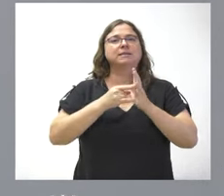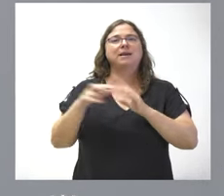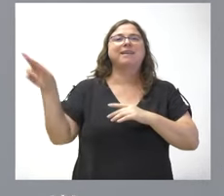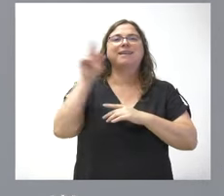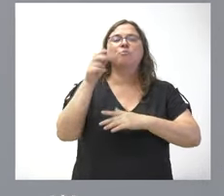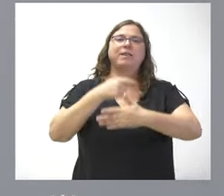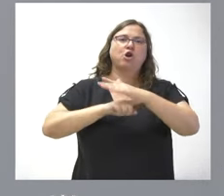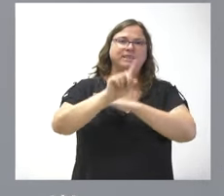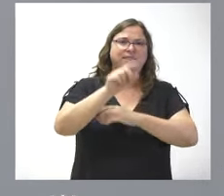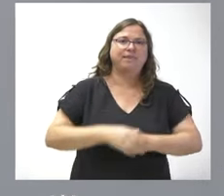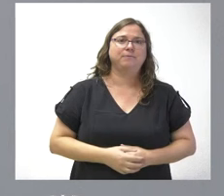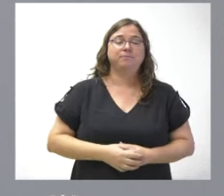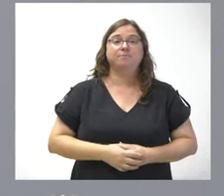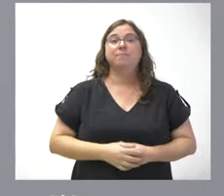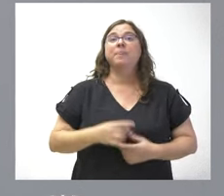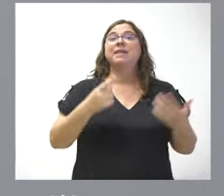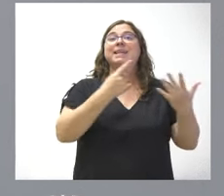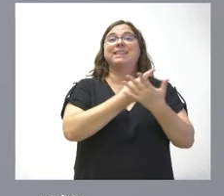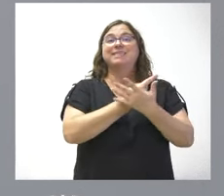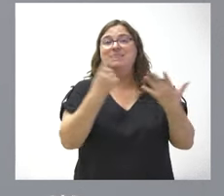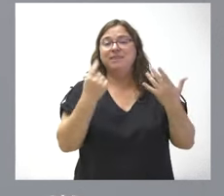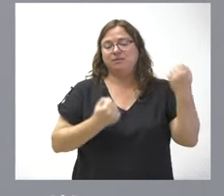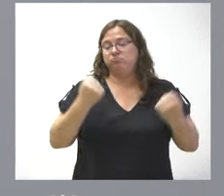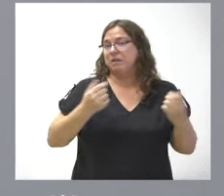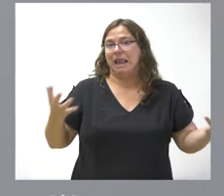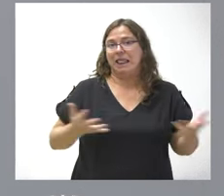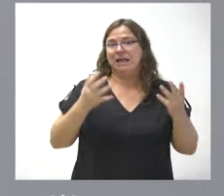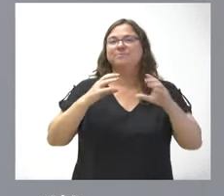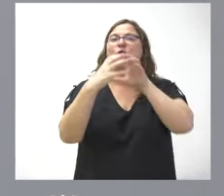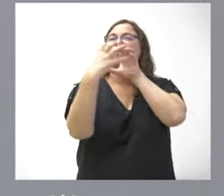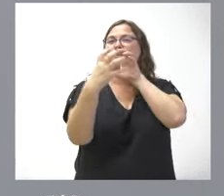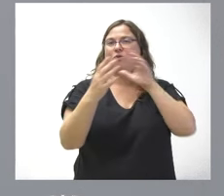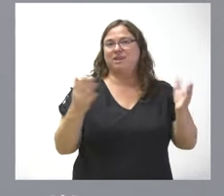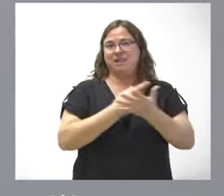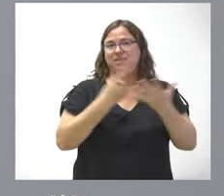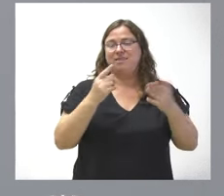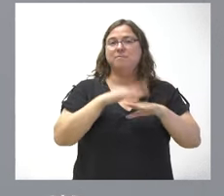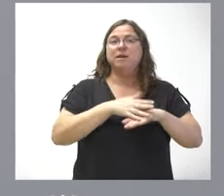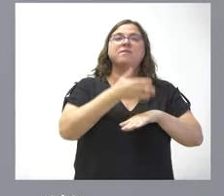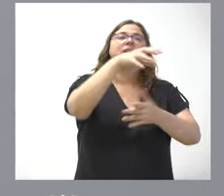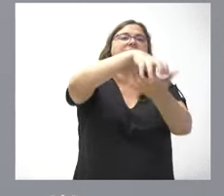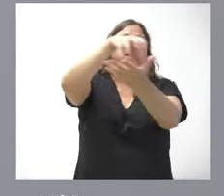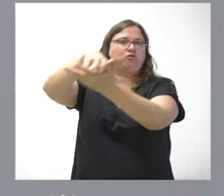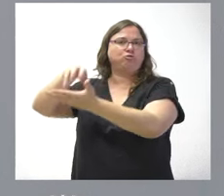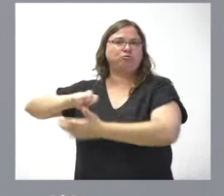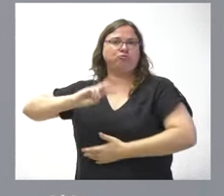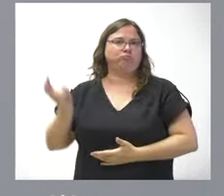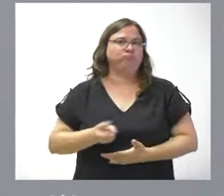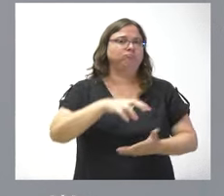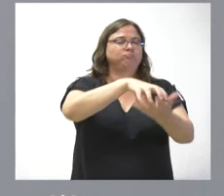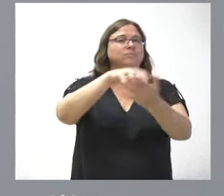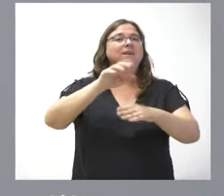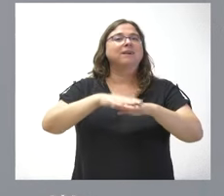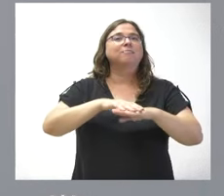resilencia son 16 vehículos comerciales ligeros tipo furgonetas con destino a diferentes centros de salud para el